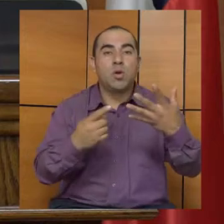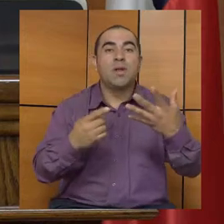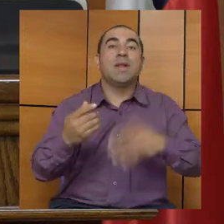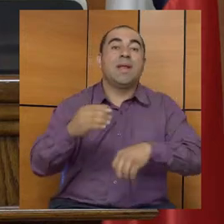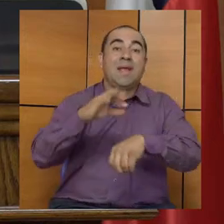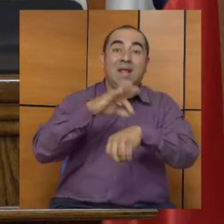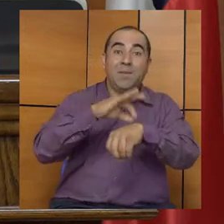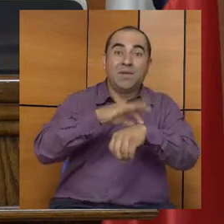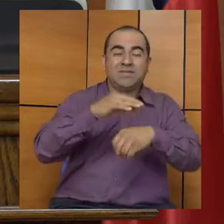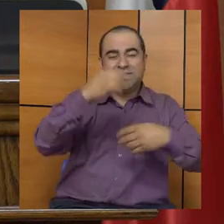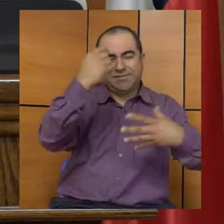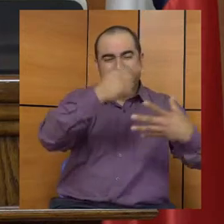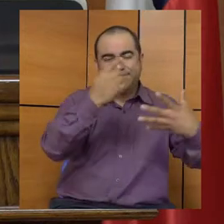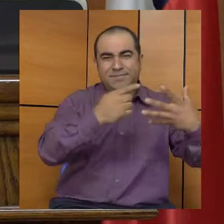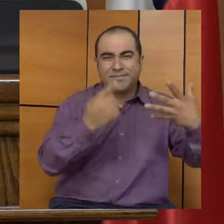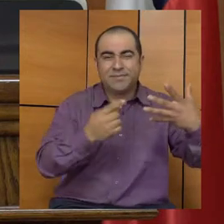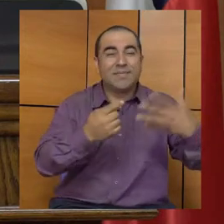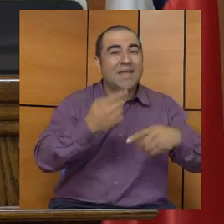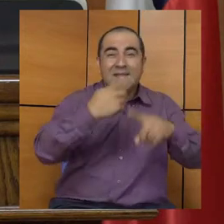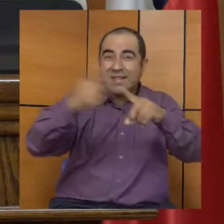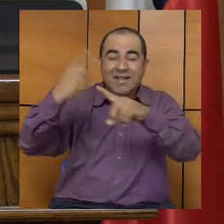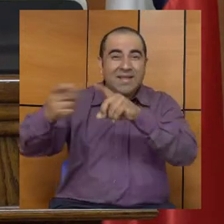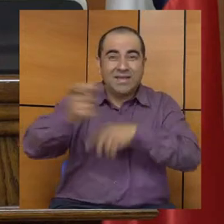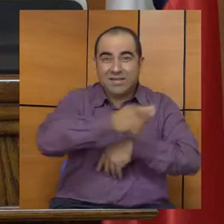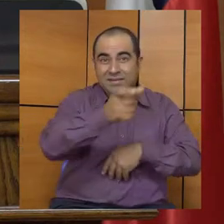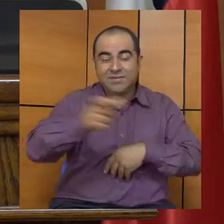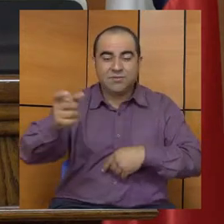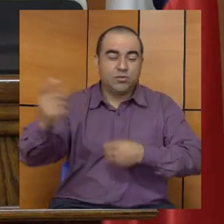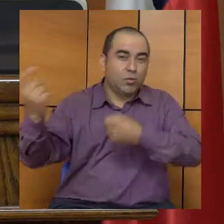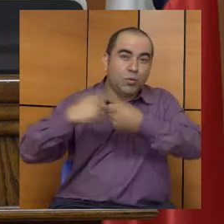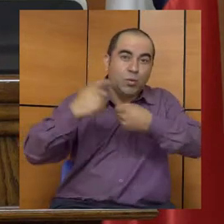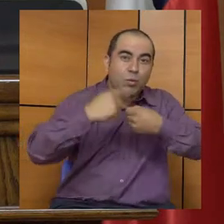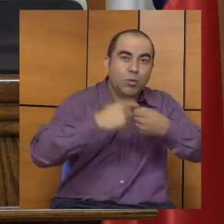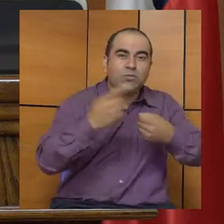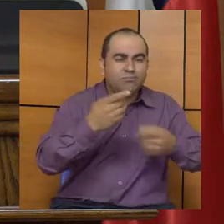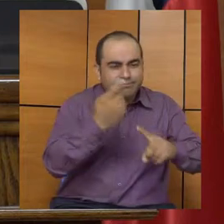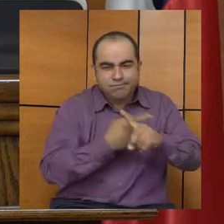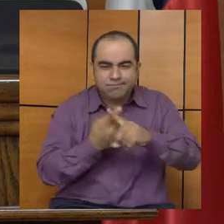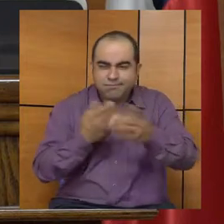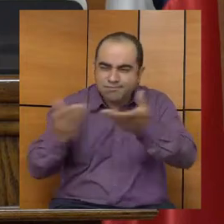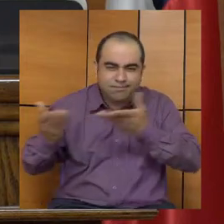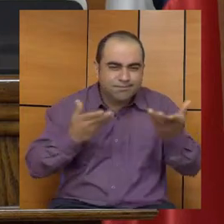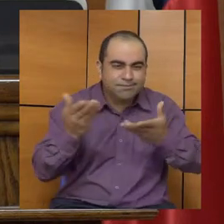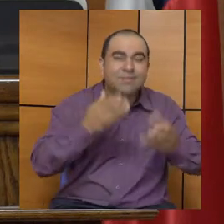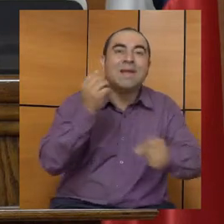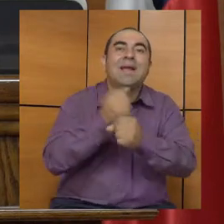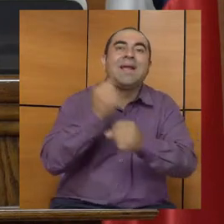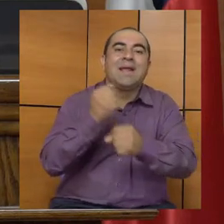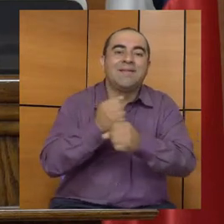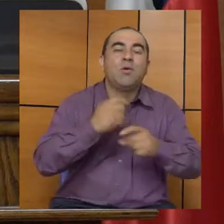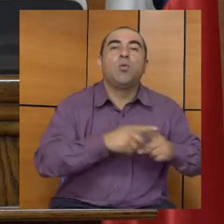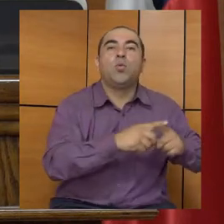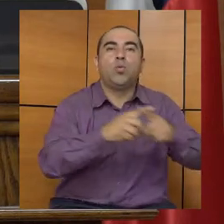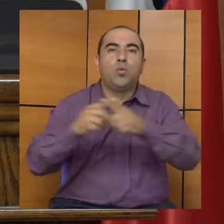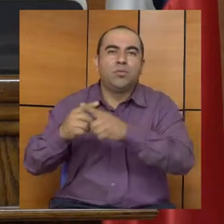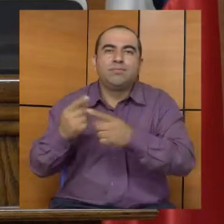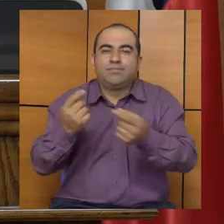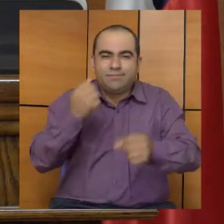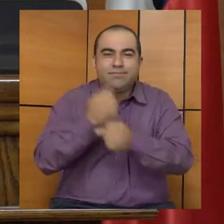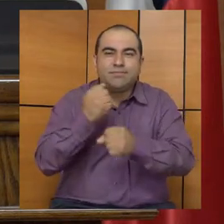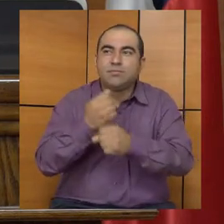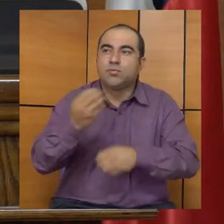Medicina, donde distintos actores participan, se unen y confluyen en este trabajo colaborativo. Y eso es de